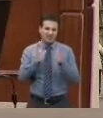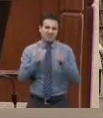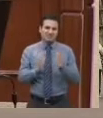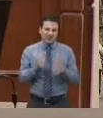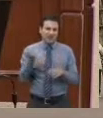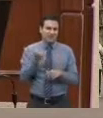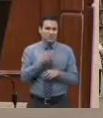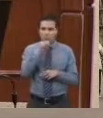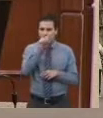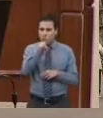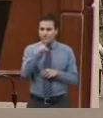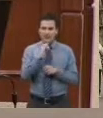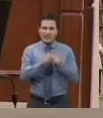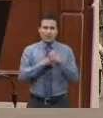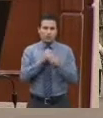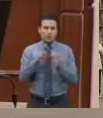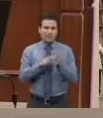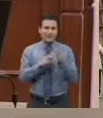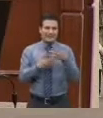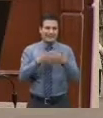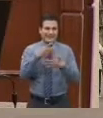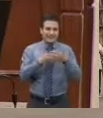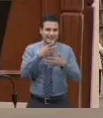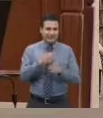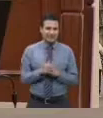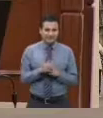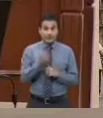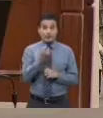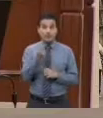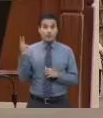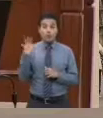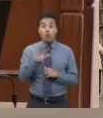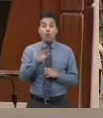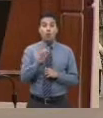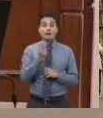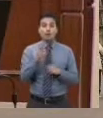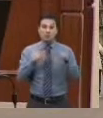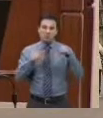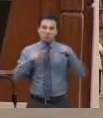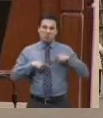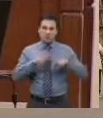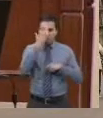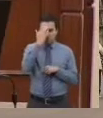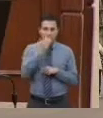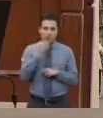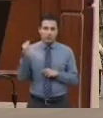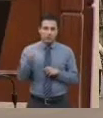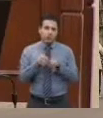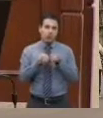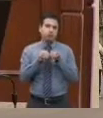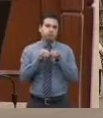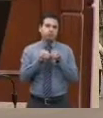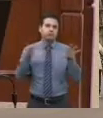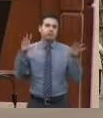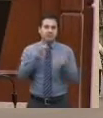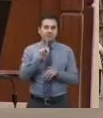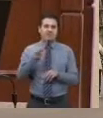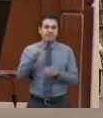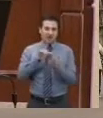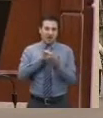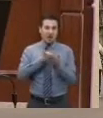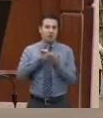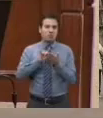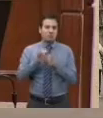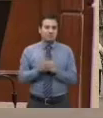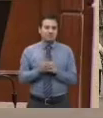elección intermedia de 2015, cuando se acreditó la participación de 42 personas famosas que emitieron mensajes